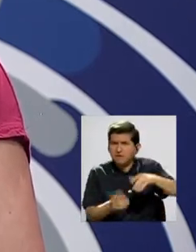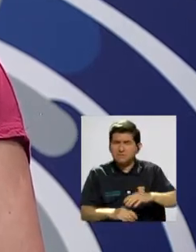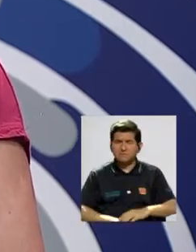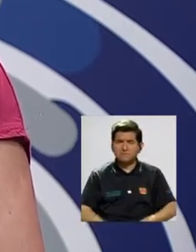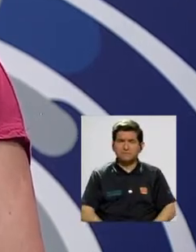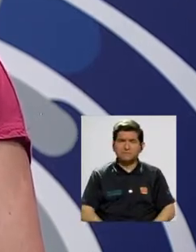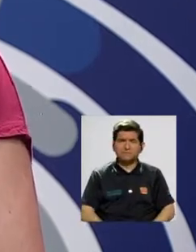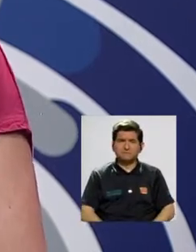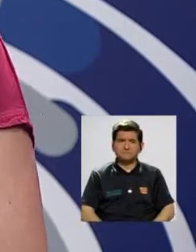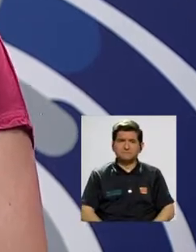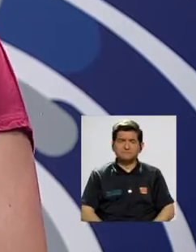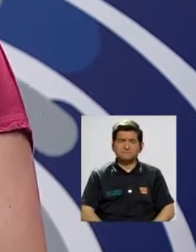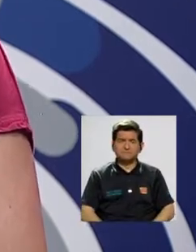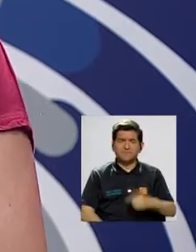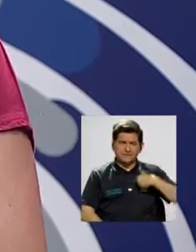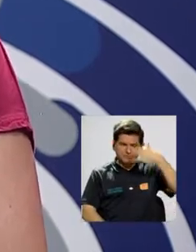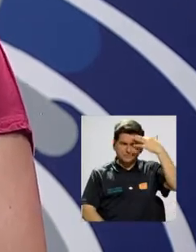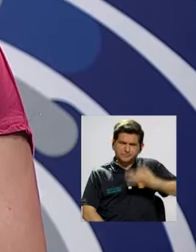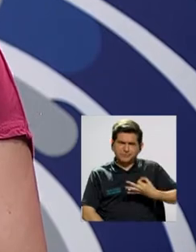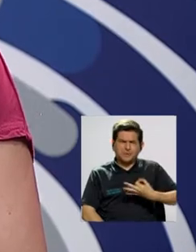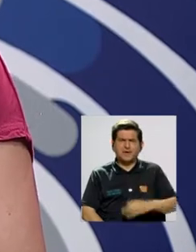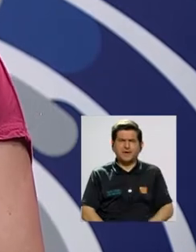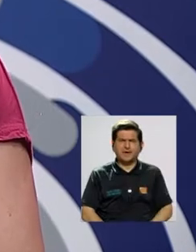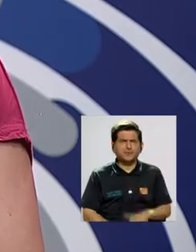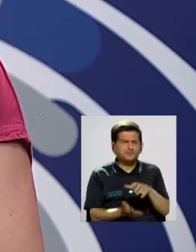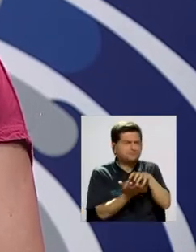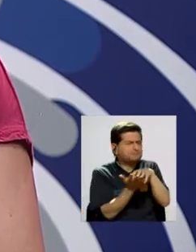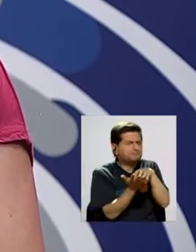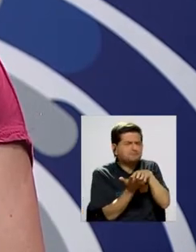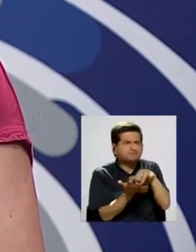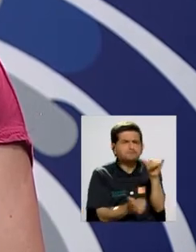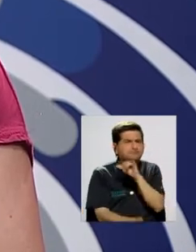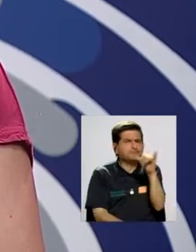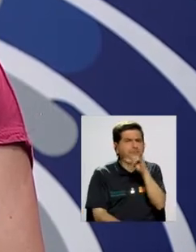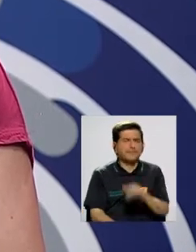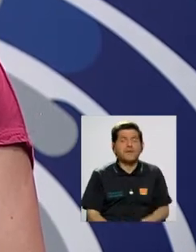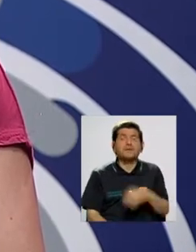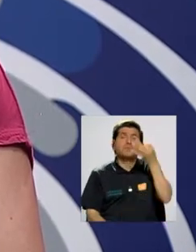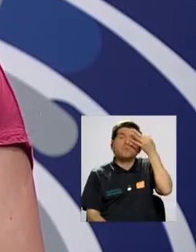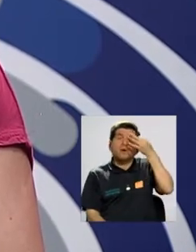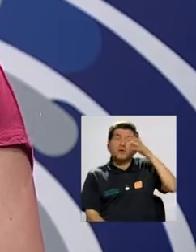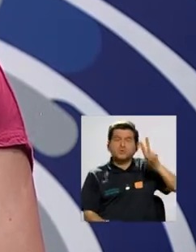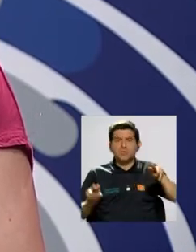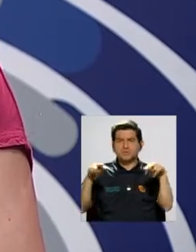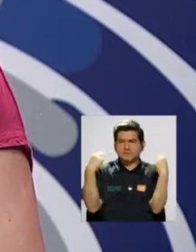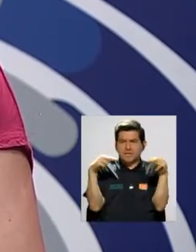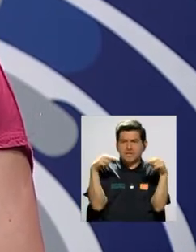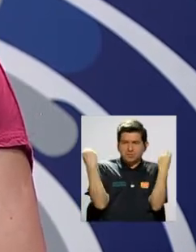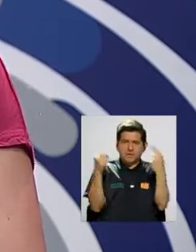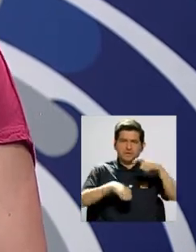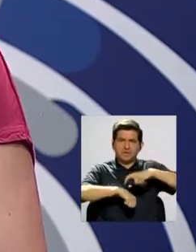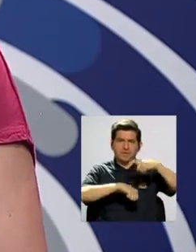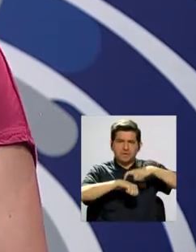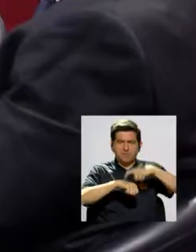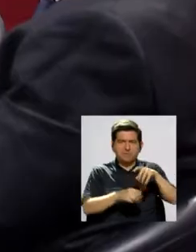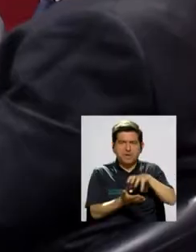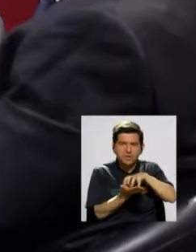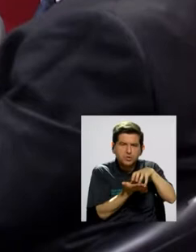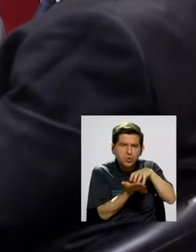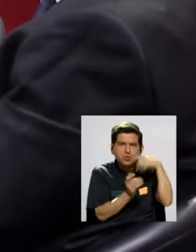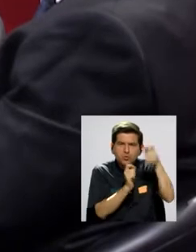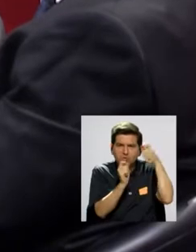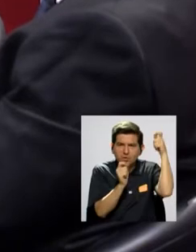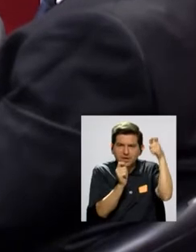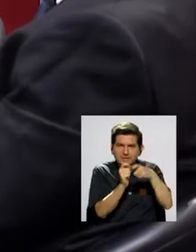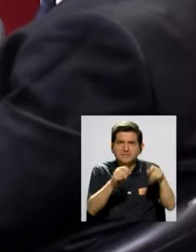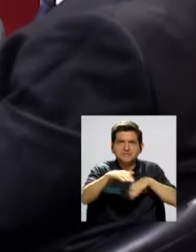Entonces, yo creo que hay que cuestionarse también esta supuesta neutralidad en momentos en los que se ha cuestionado